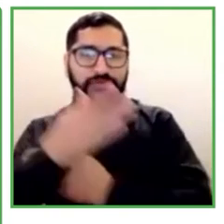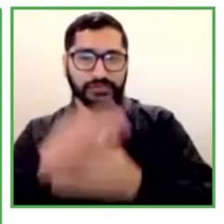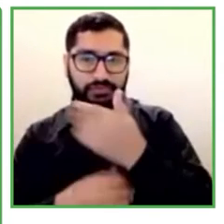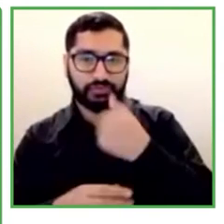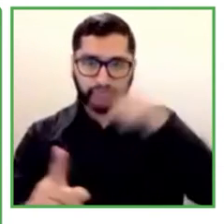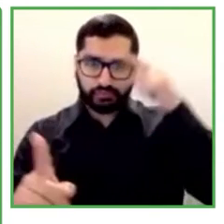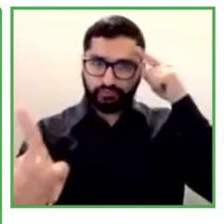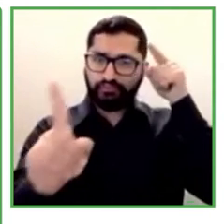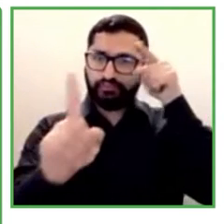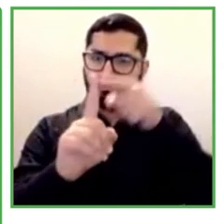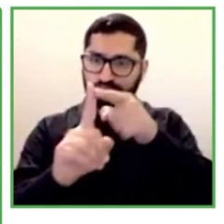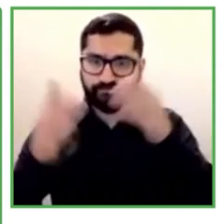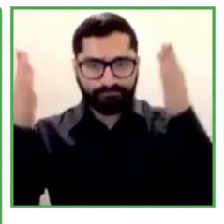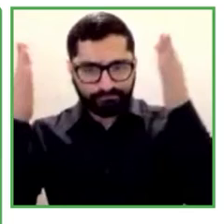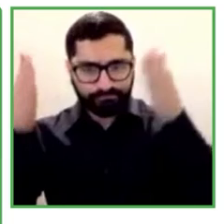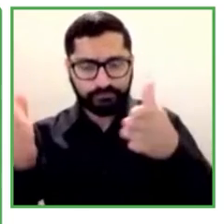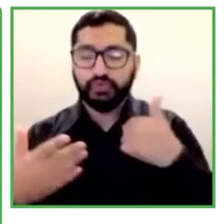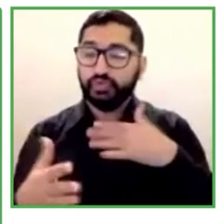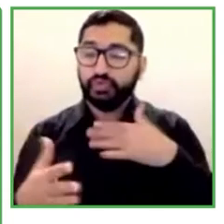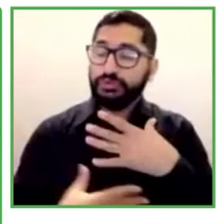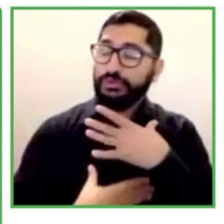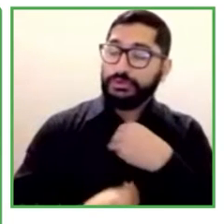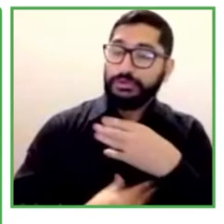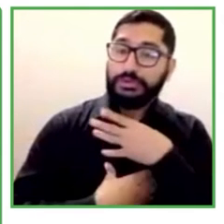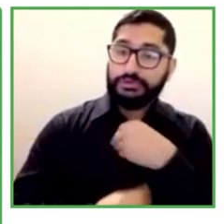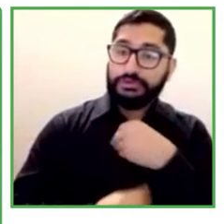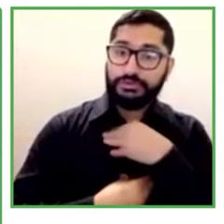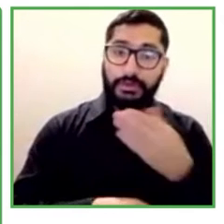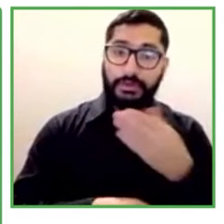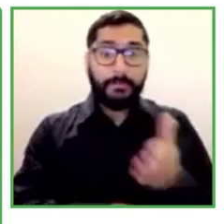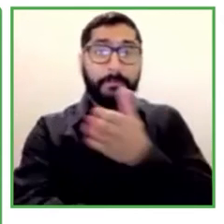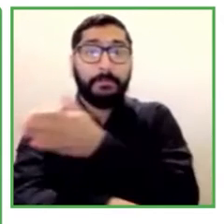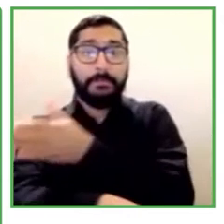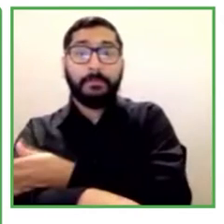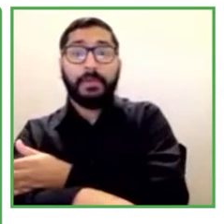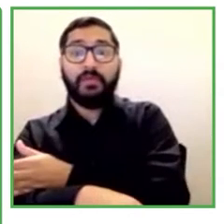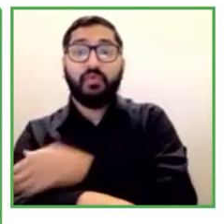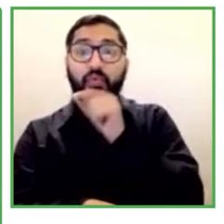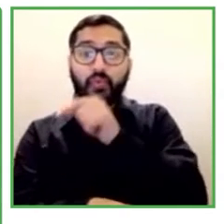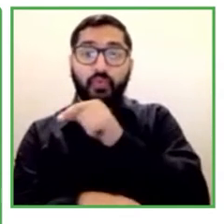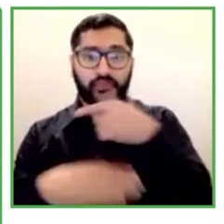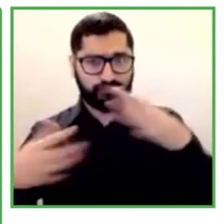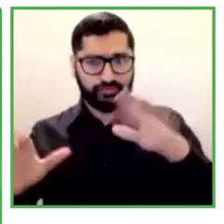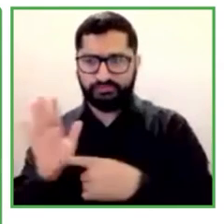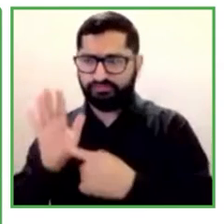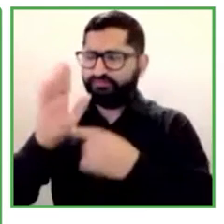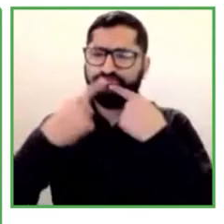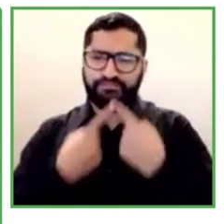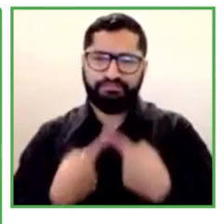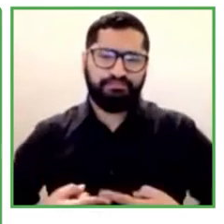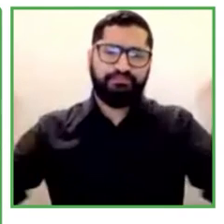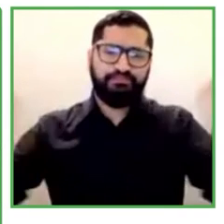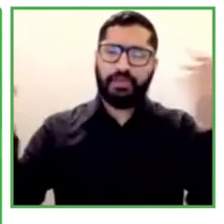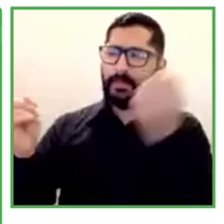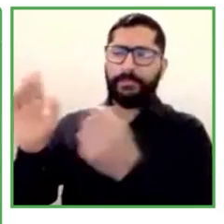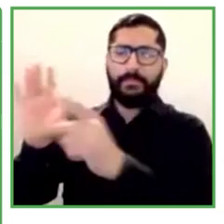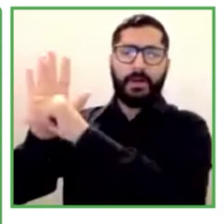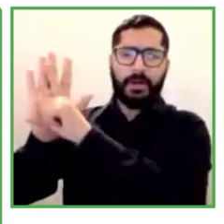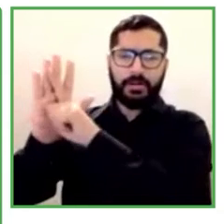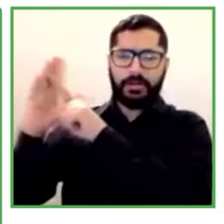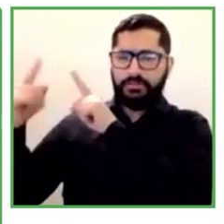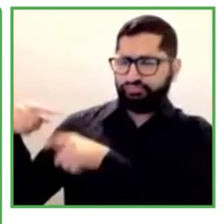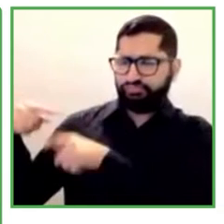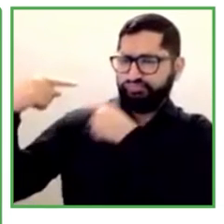antes de la promulgación de las leyes. Ya desde el 2015, nosotros como banco habíamos desarrollado algunas mesas de